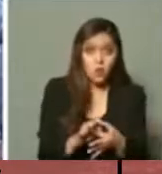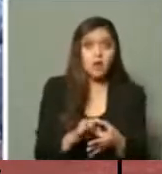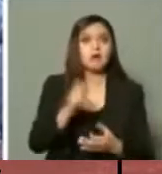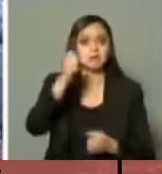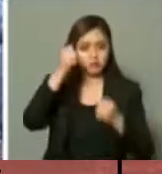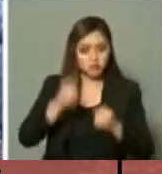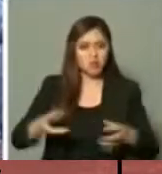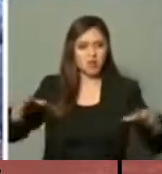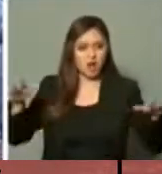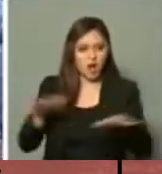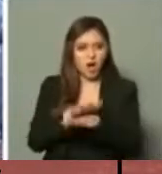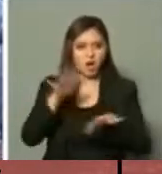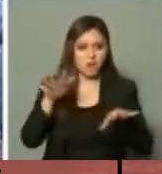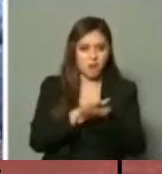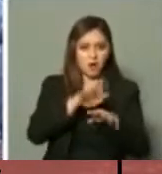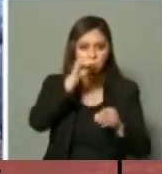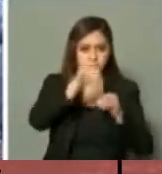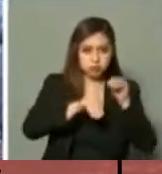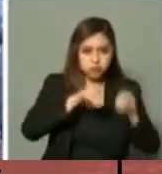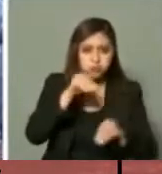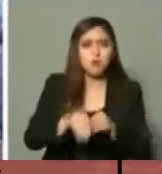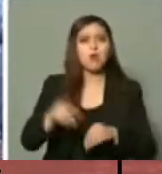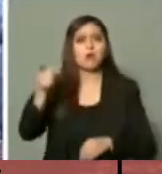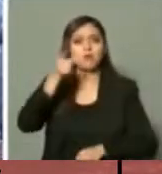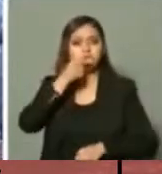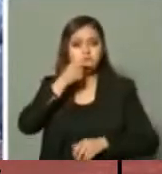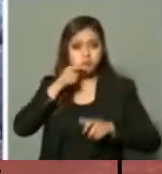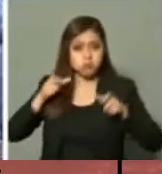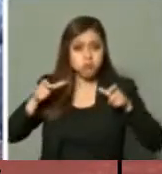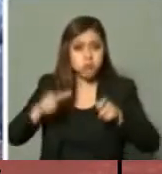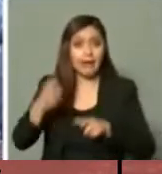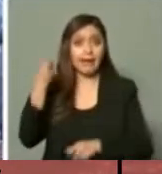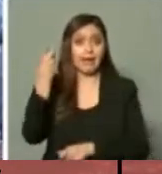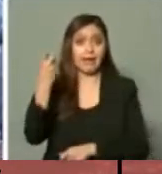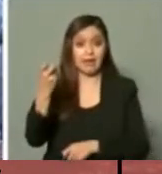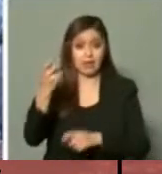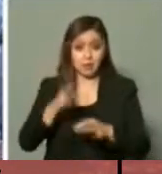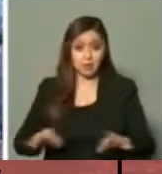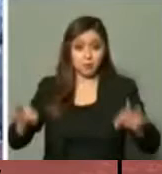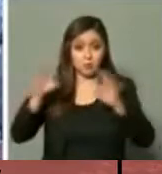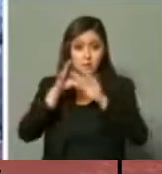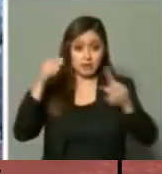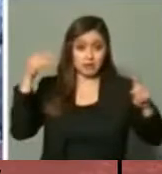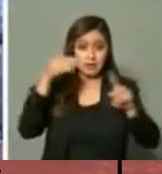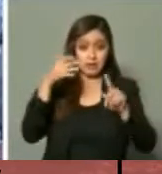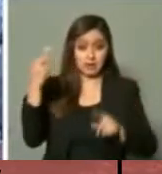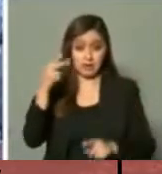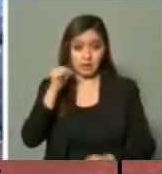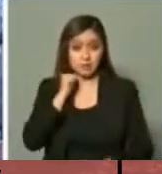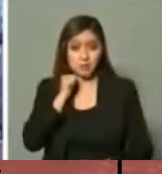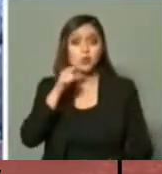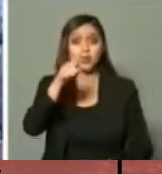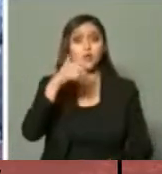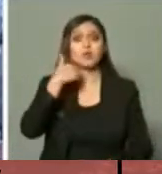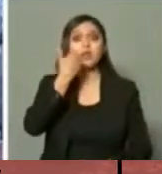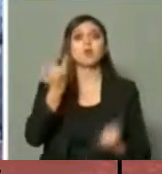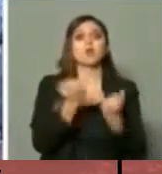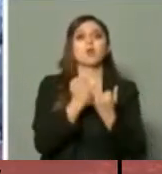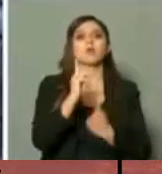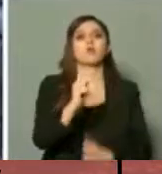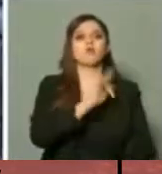una reestructura integral en materia de seguridad, que es lo que necesita Azcapotzalco, lo vamos a lograr. Si tú quieres, yo puedo. Muchas